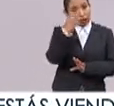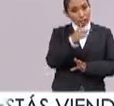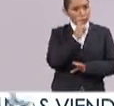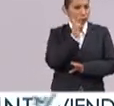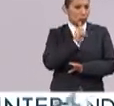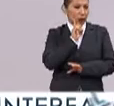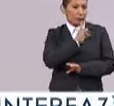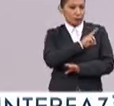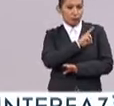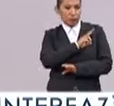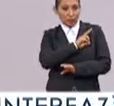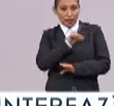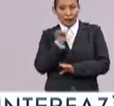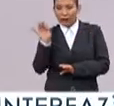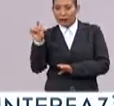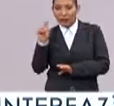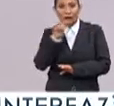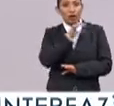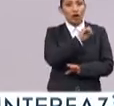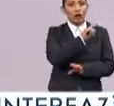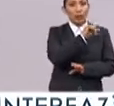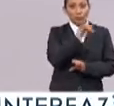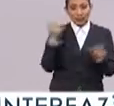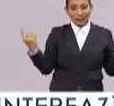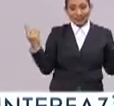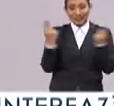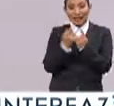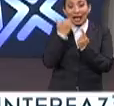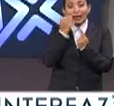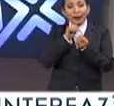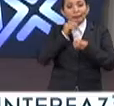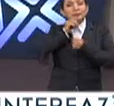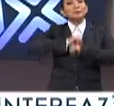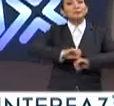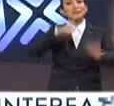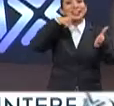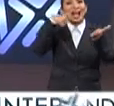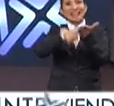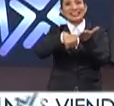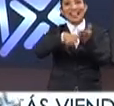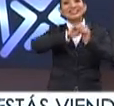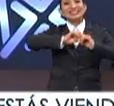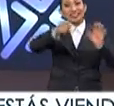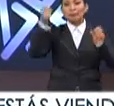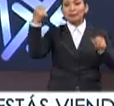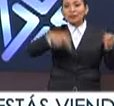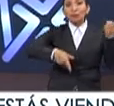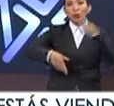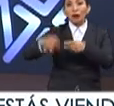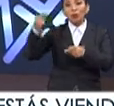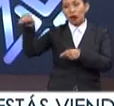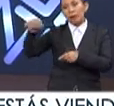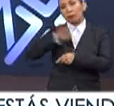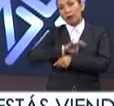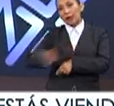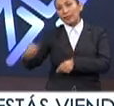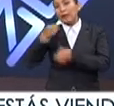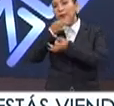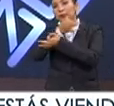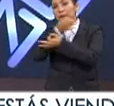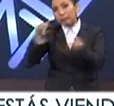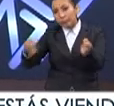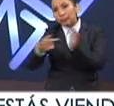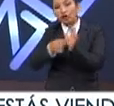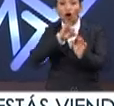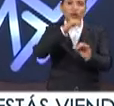viudas y las fuentes octavio paz- querían publicar la correspondencia entre ellos porque una puede hacer la publicación de